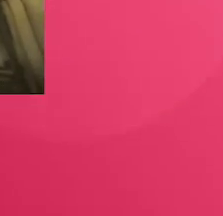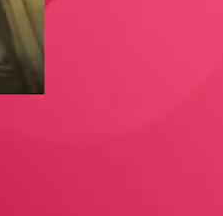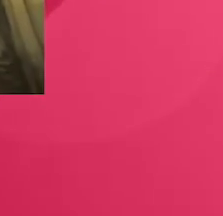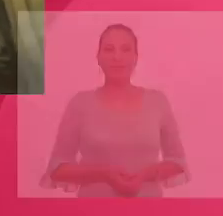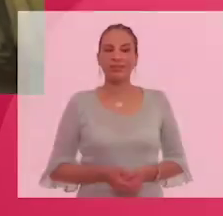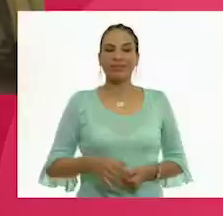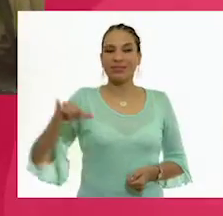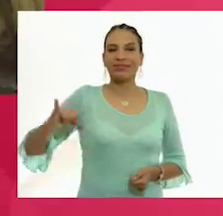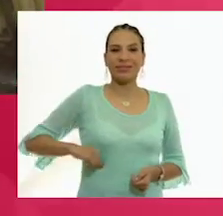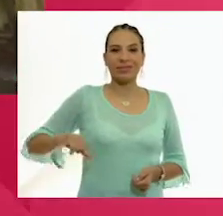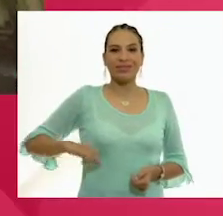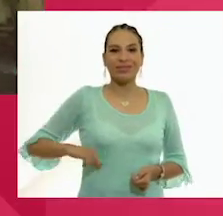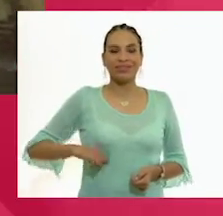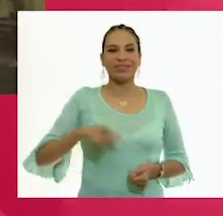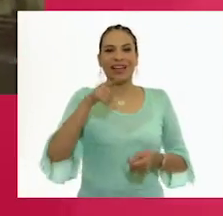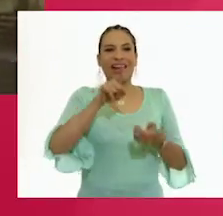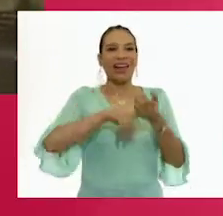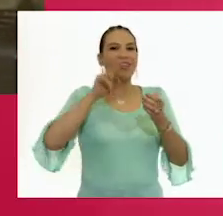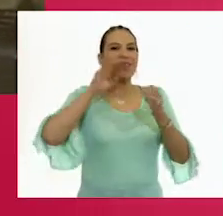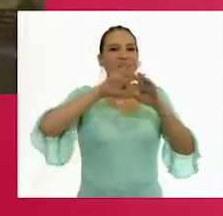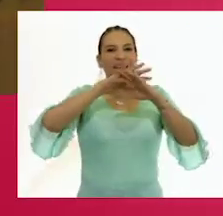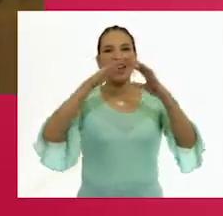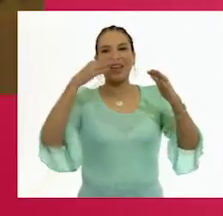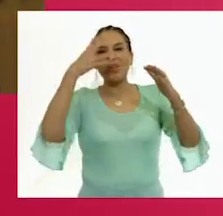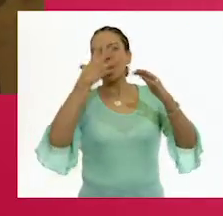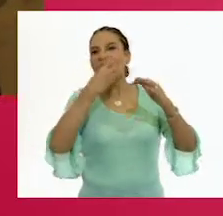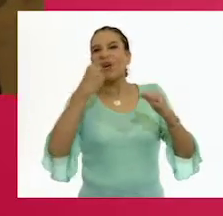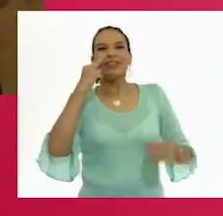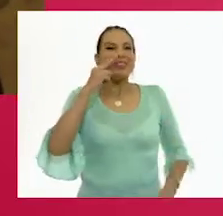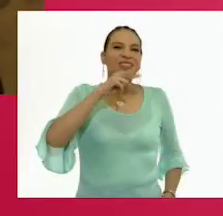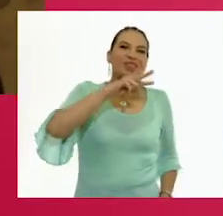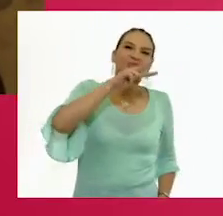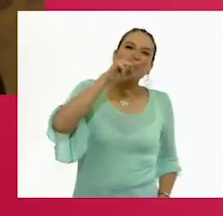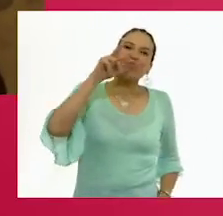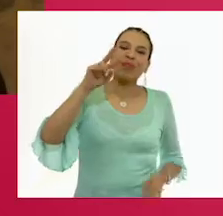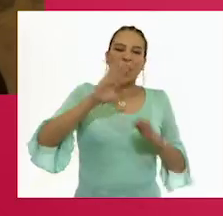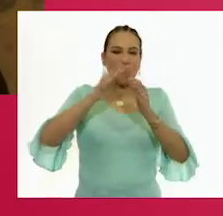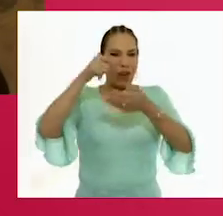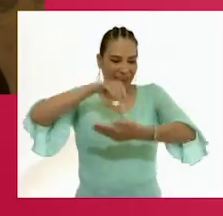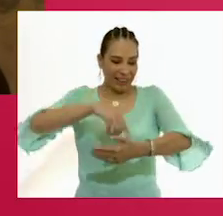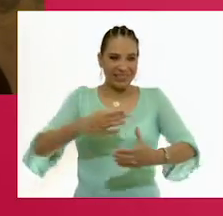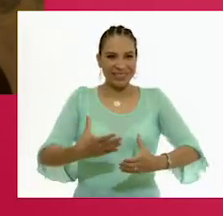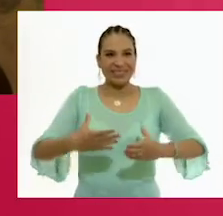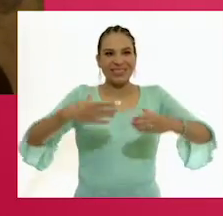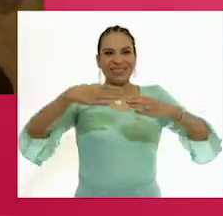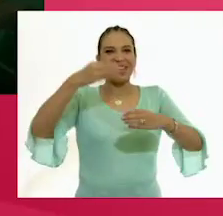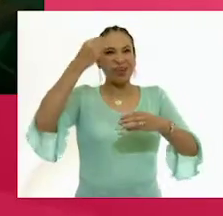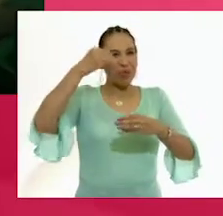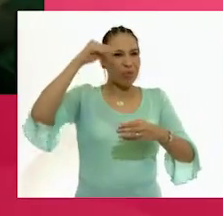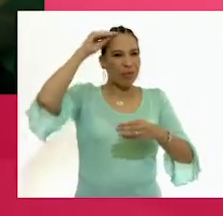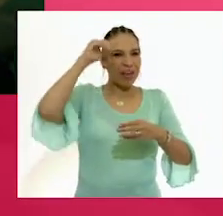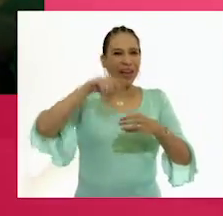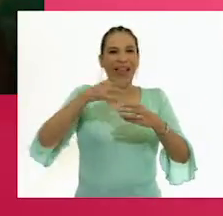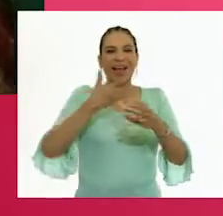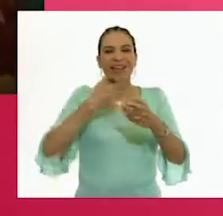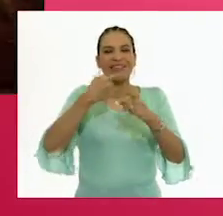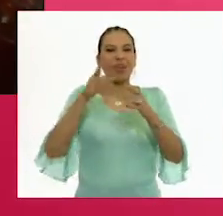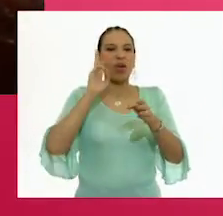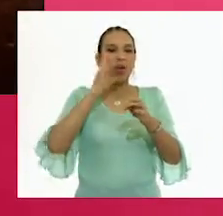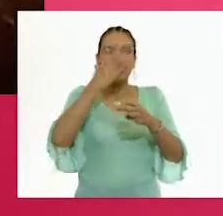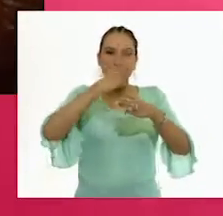Lo interesante es todavía nuestro bautisterio, donde estamos luciendo una pila bautismal monumental de una sola pieza que tiene un remate,